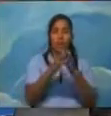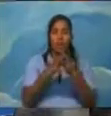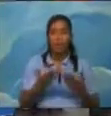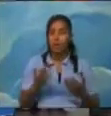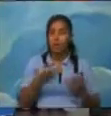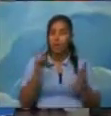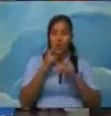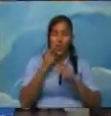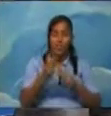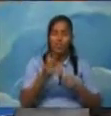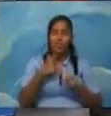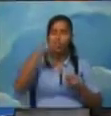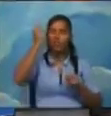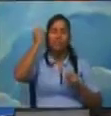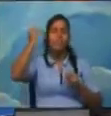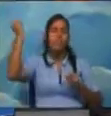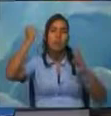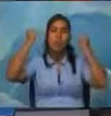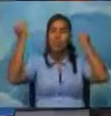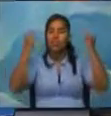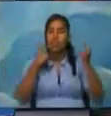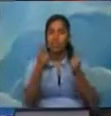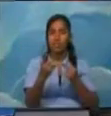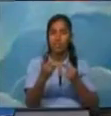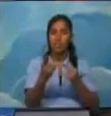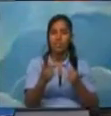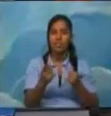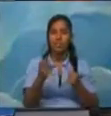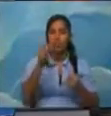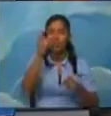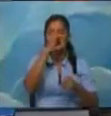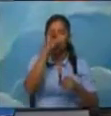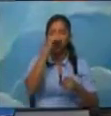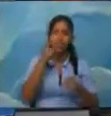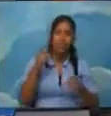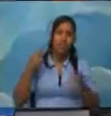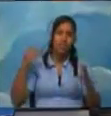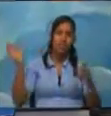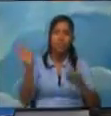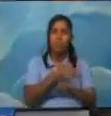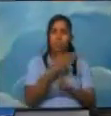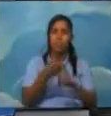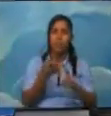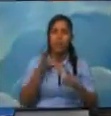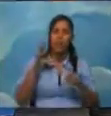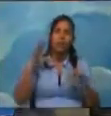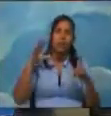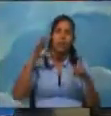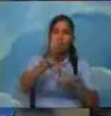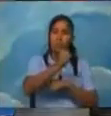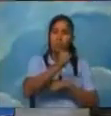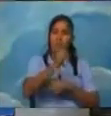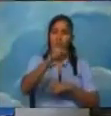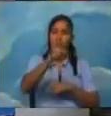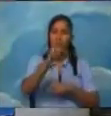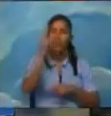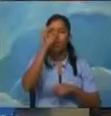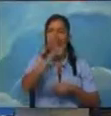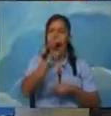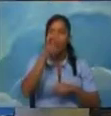voy a imaginarme, a lo mejor vino una cochina y ¡cuá! Le metió un mordisco por una nalga o por cualquier